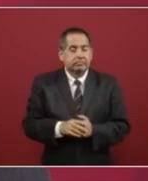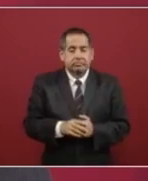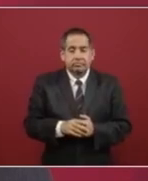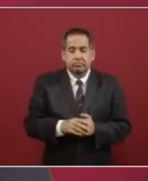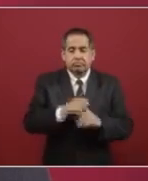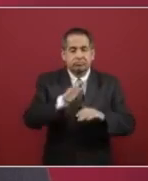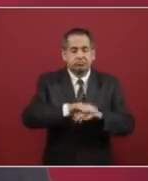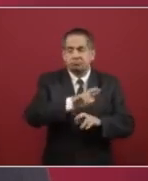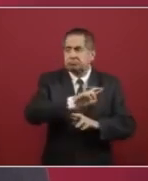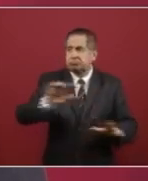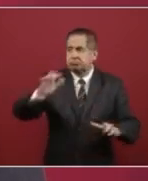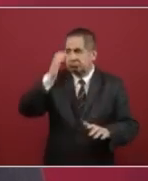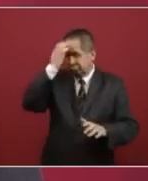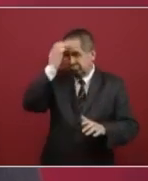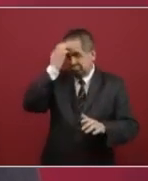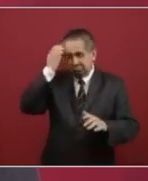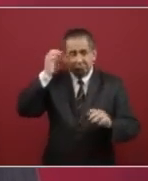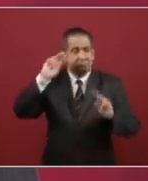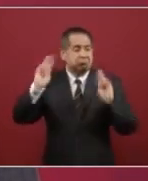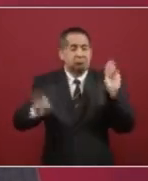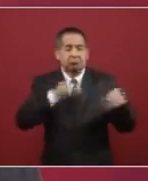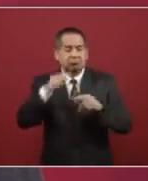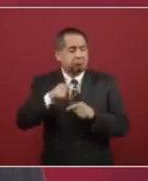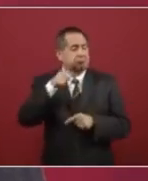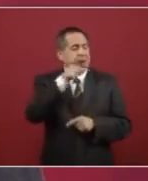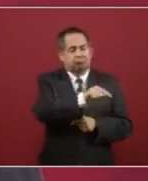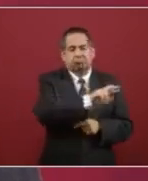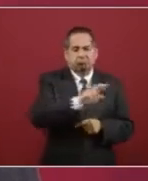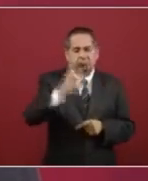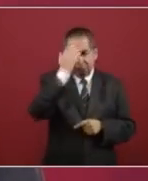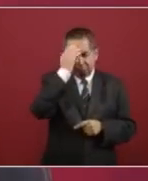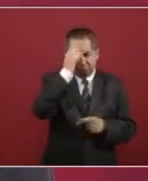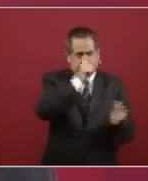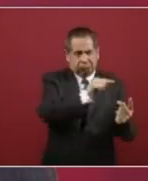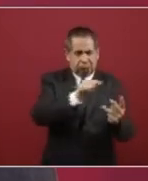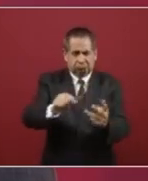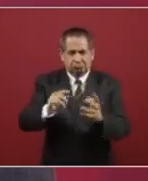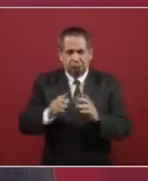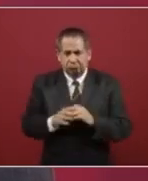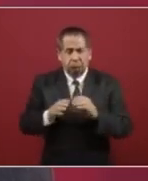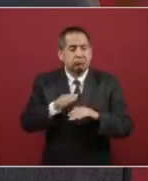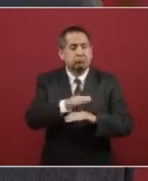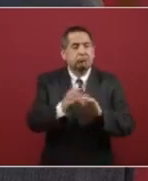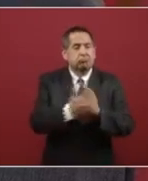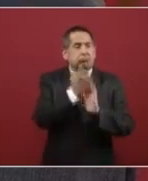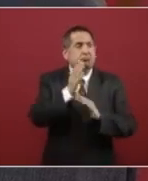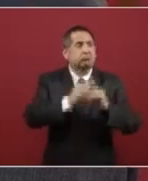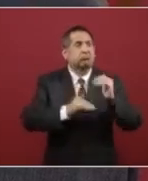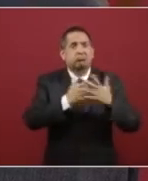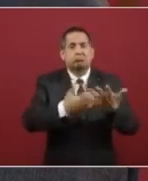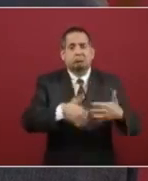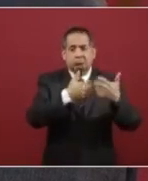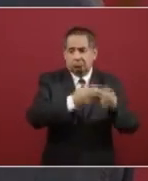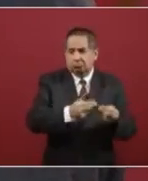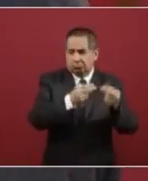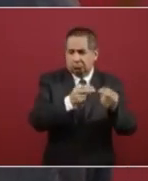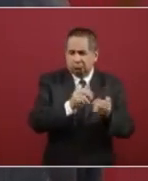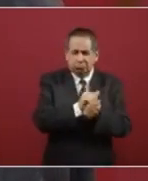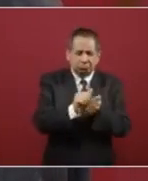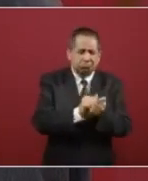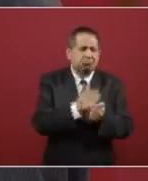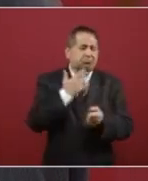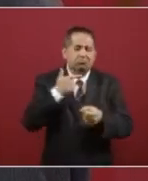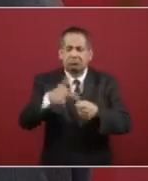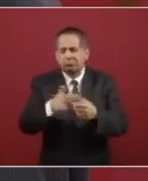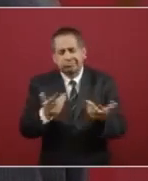más reconocimiento en el mundo en la construcción de refinerías. Lo que pasa